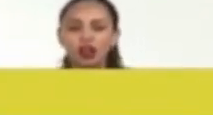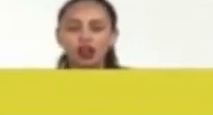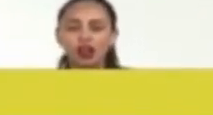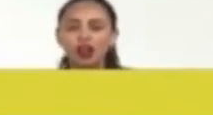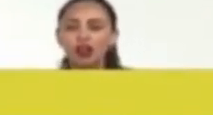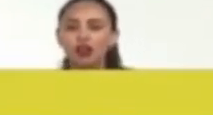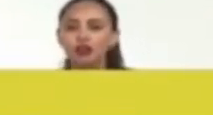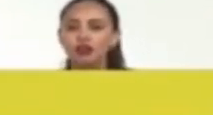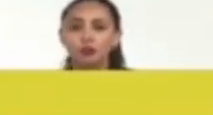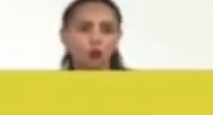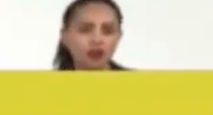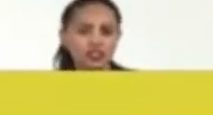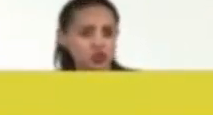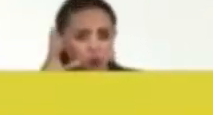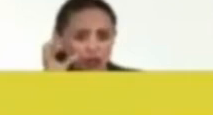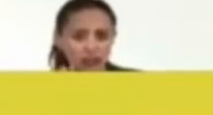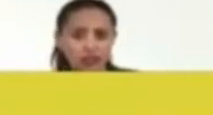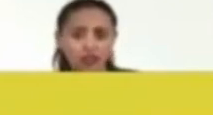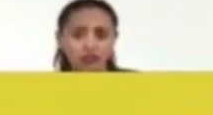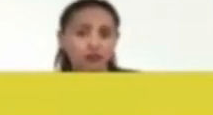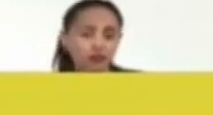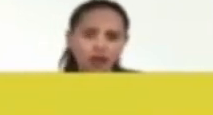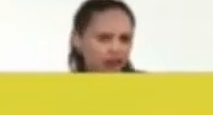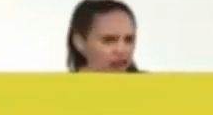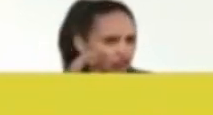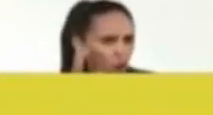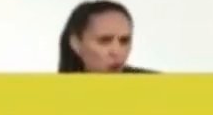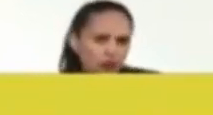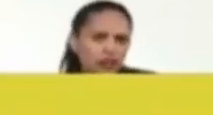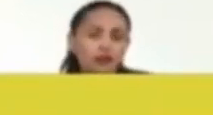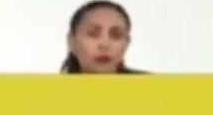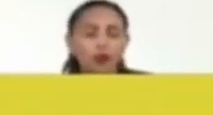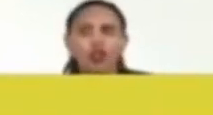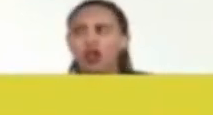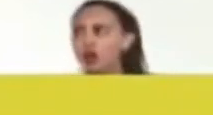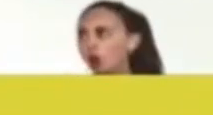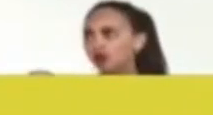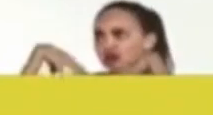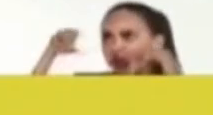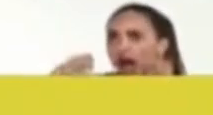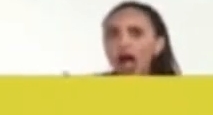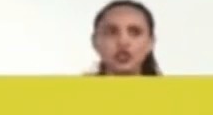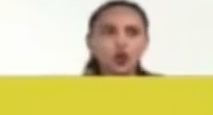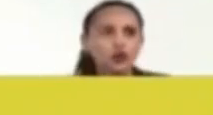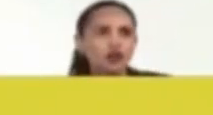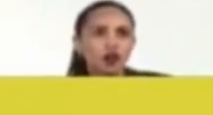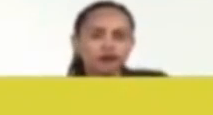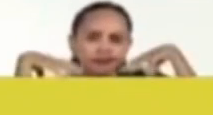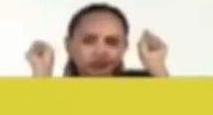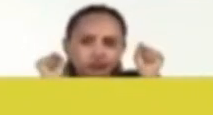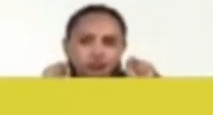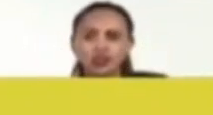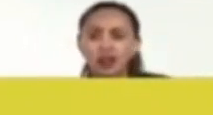y su incomprensión, que es legítima porque están viviendo una situación de afectación, acuden al toque